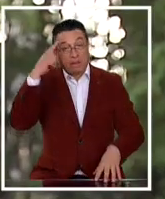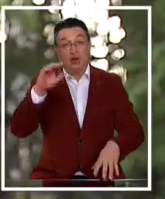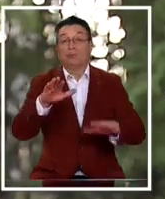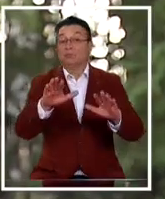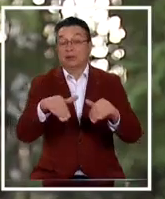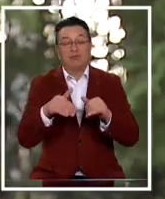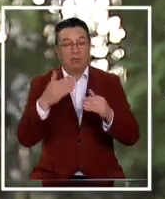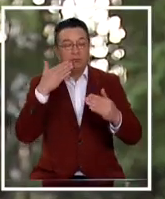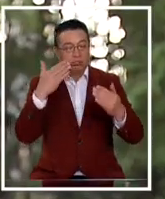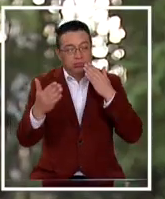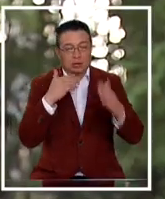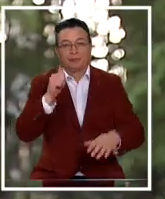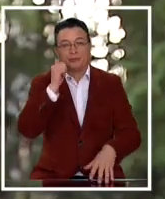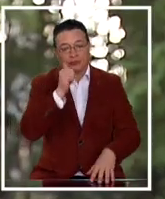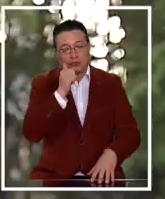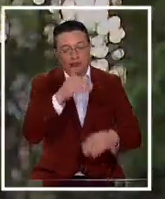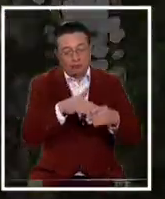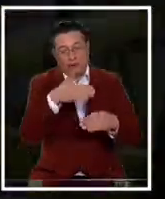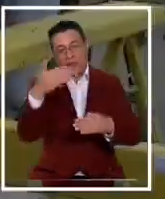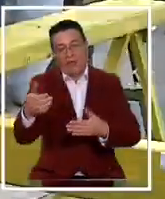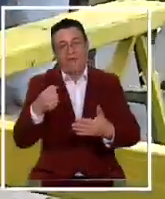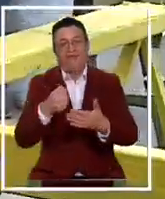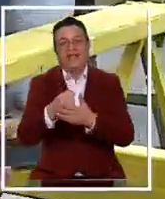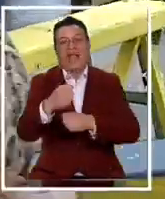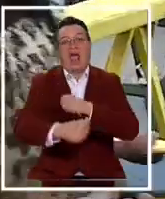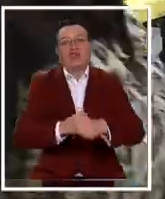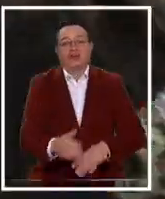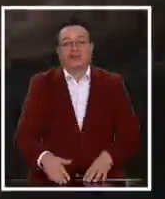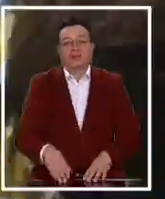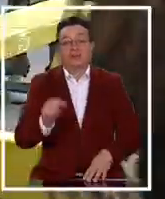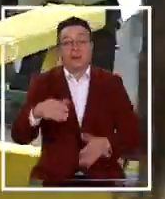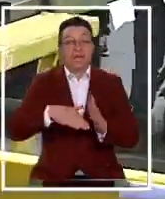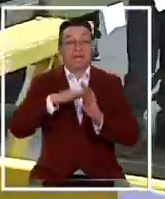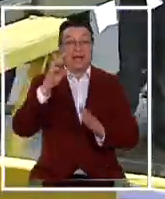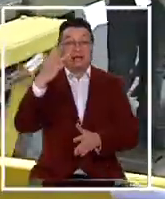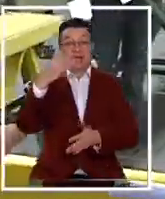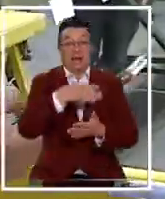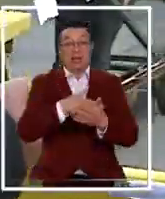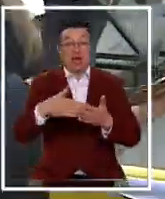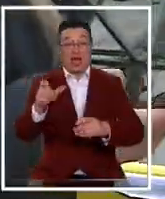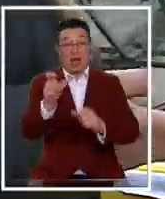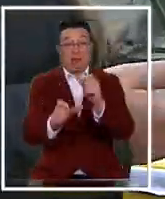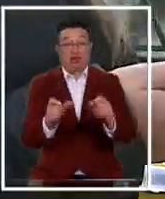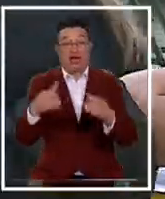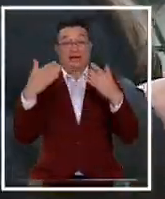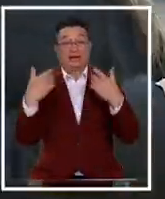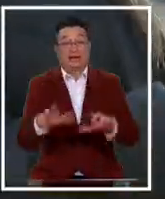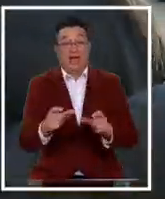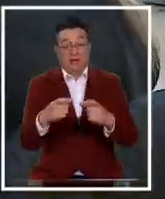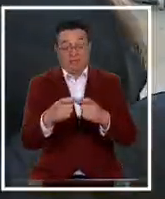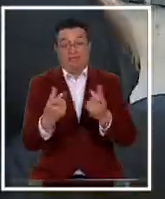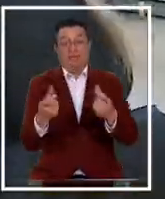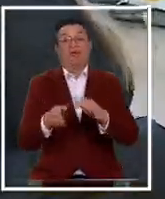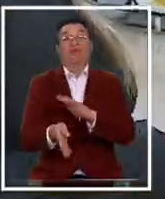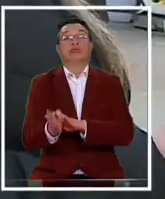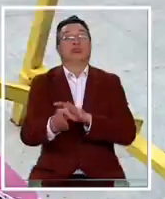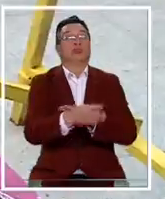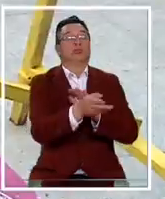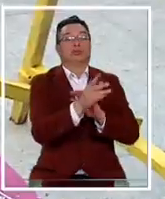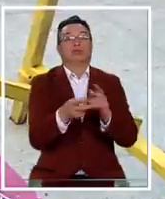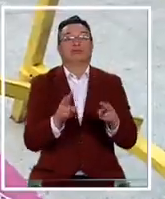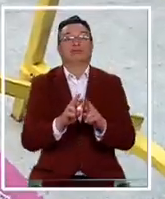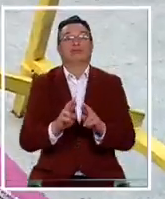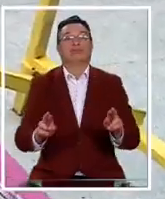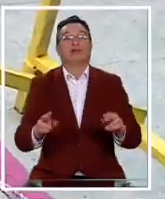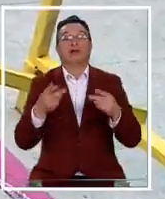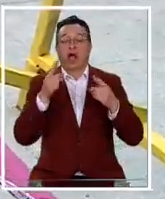número de infectados todos los días de aquí incluso a fin de año. Más de 3 millones de personas ya obtuvieron el pase de movilidad. Todo